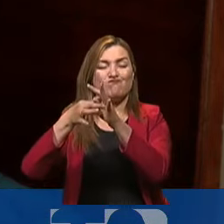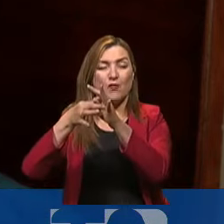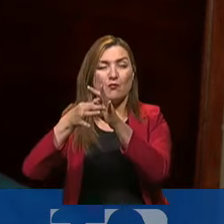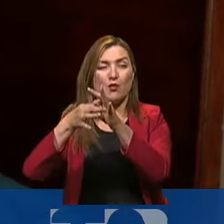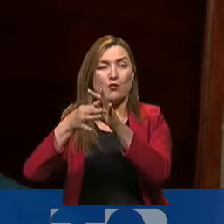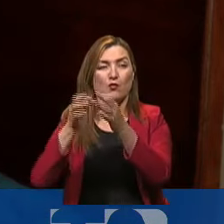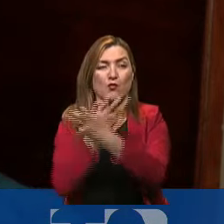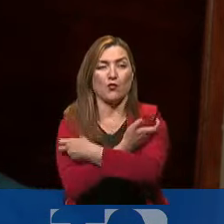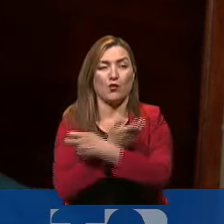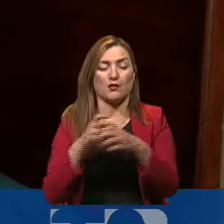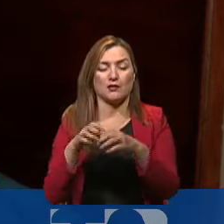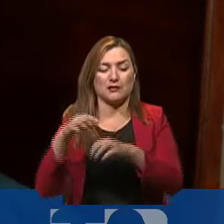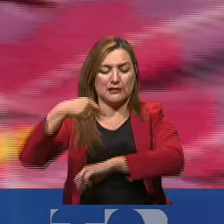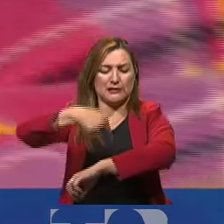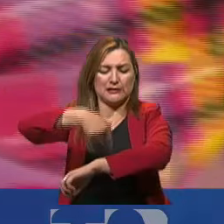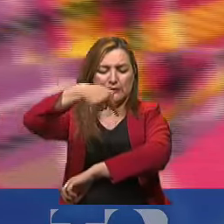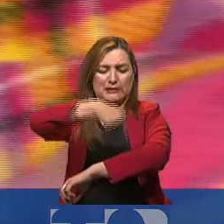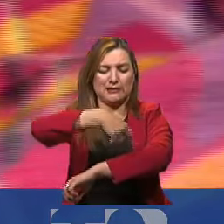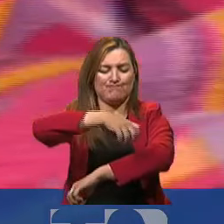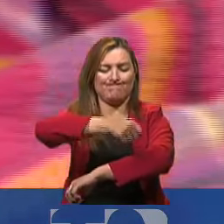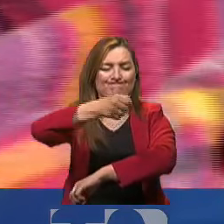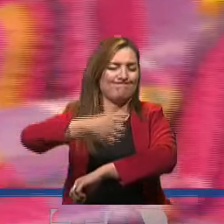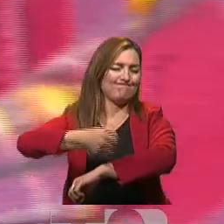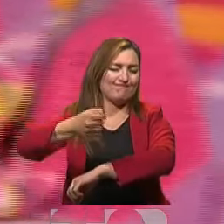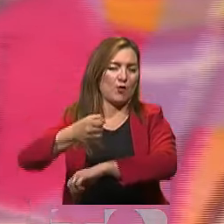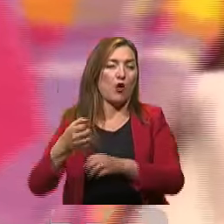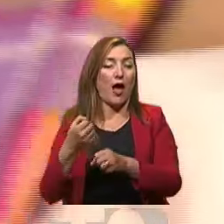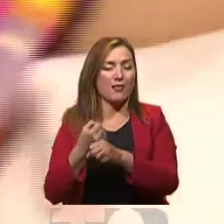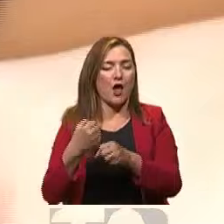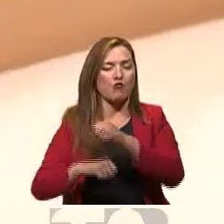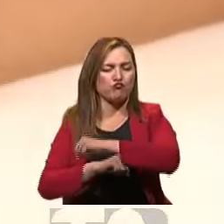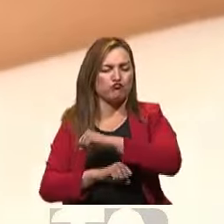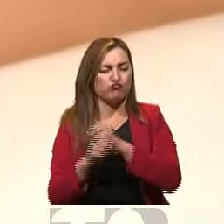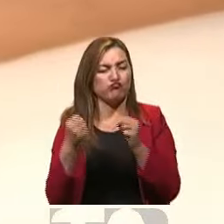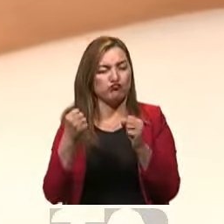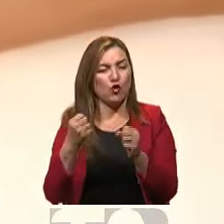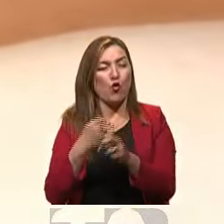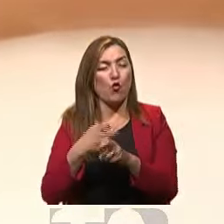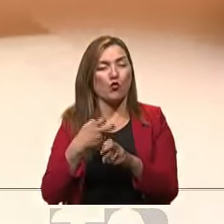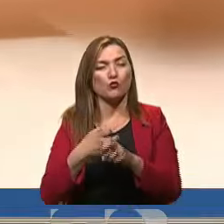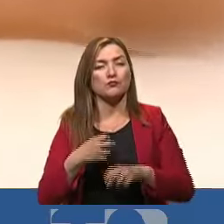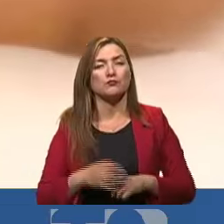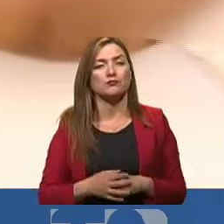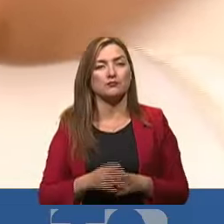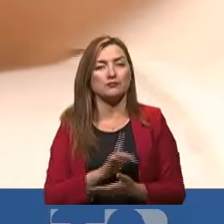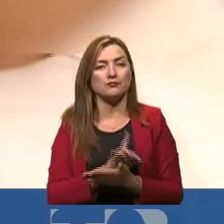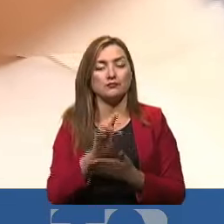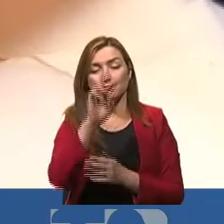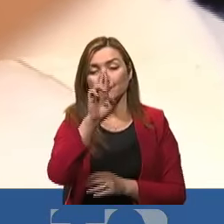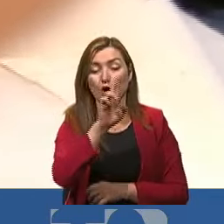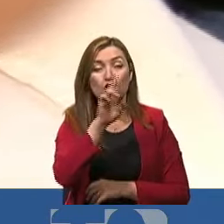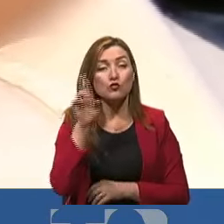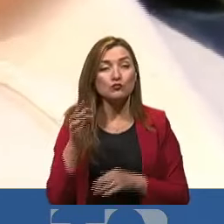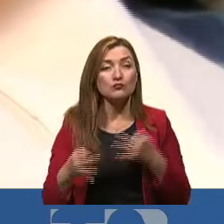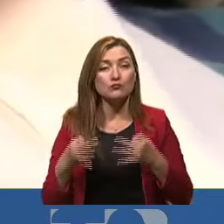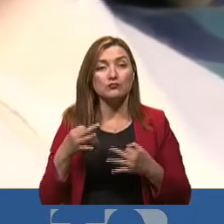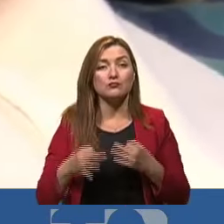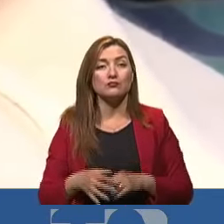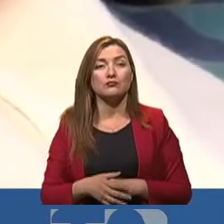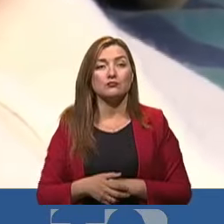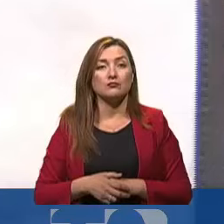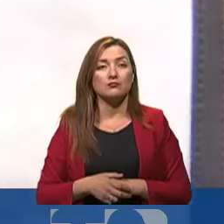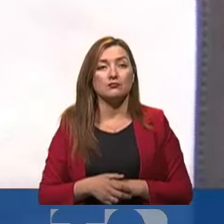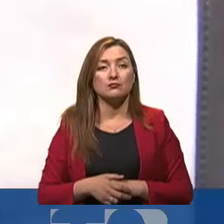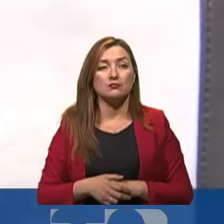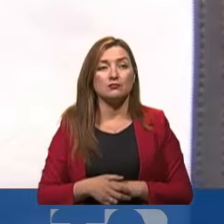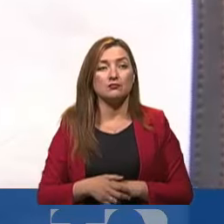tal vez le quitan los tutores de trauma. En pocas semanas, Cristín necesitará rehabilitación física. Sin embargo, los representantes de la menor